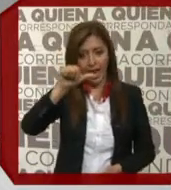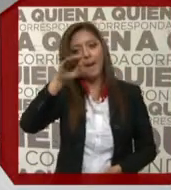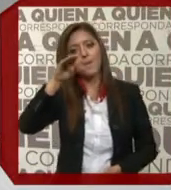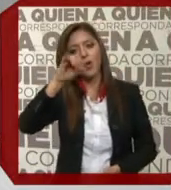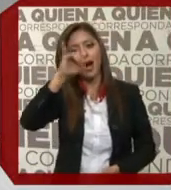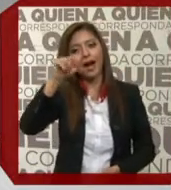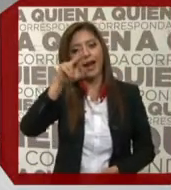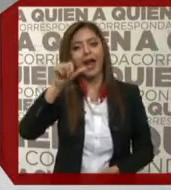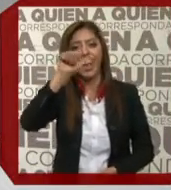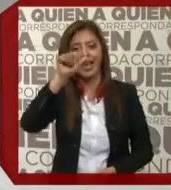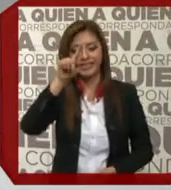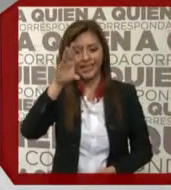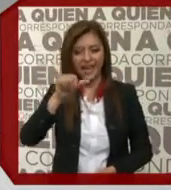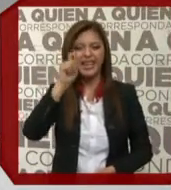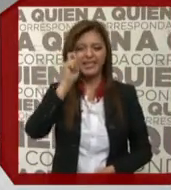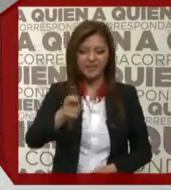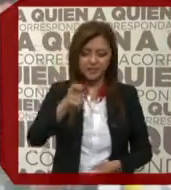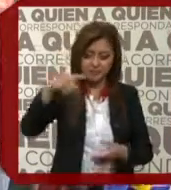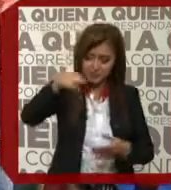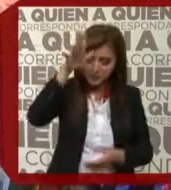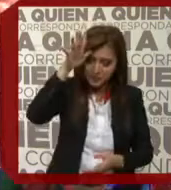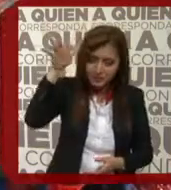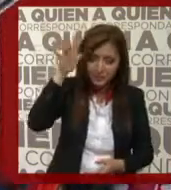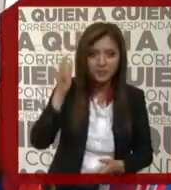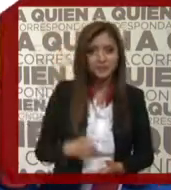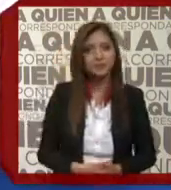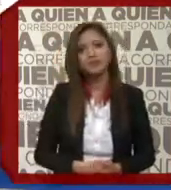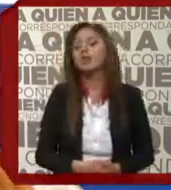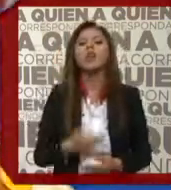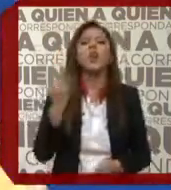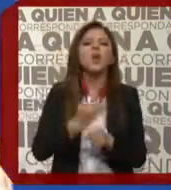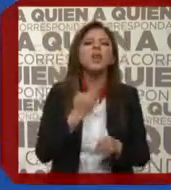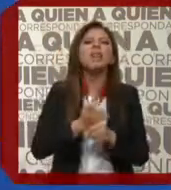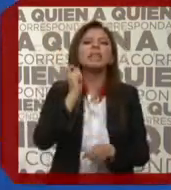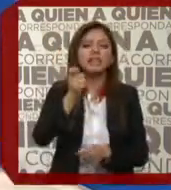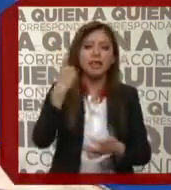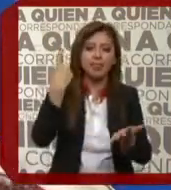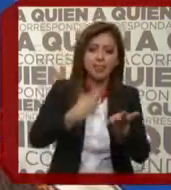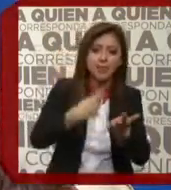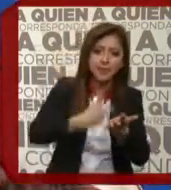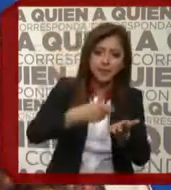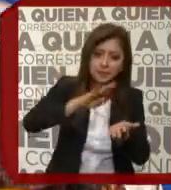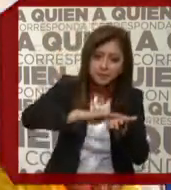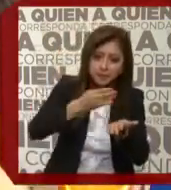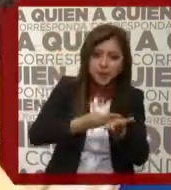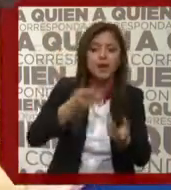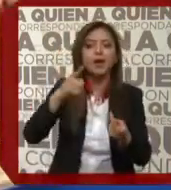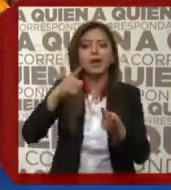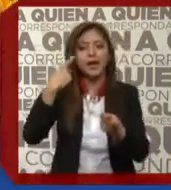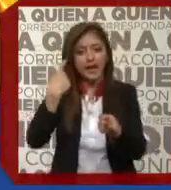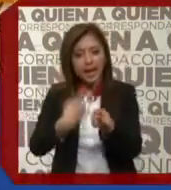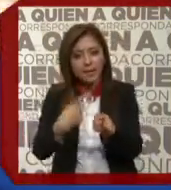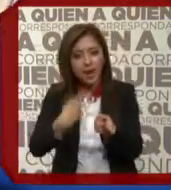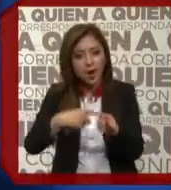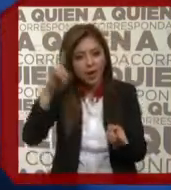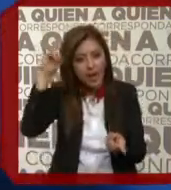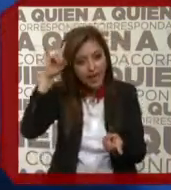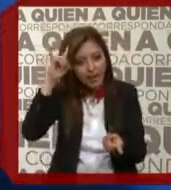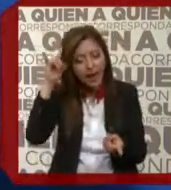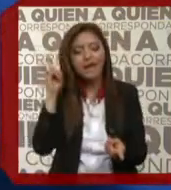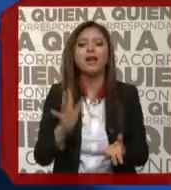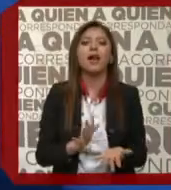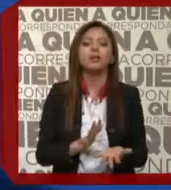traes? Cuéntame, ¿qué tienes? Les trajimos lo que es el camarones empanizados, camarones a la diabla. A ver, espérame, ¿sabes qué, Vic?